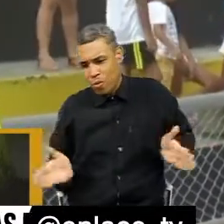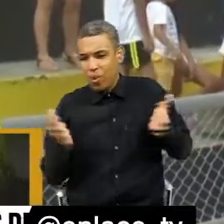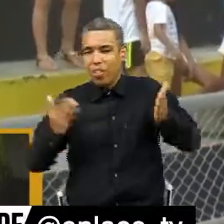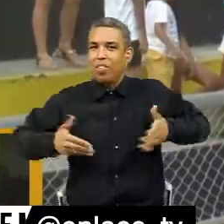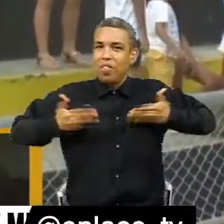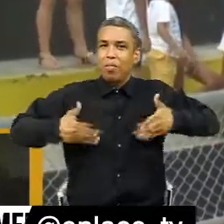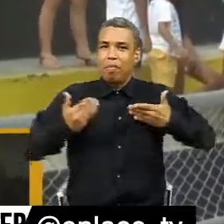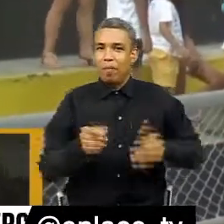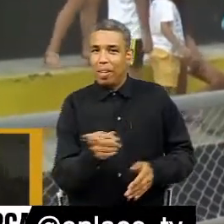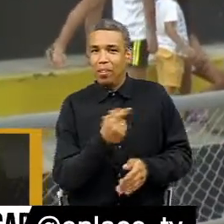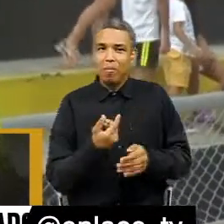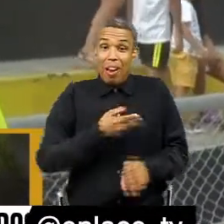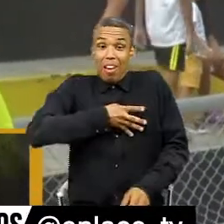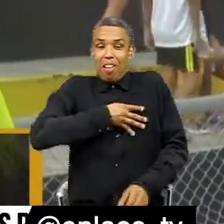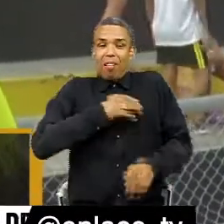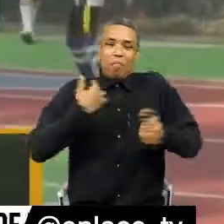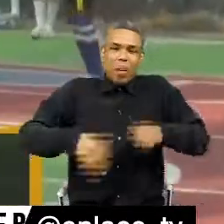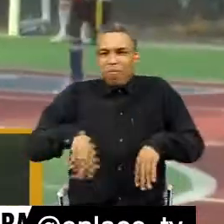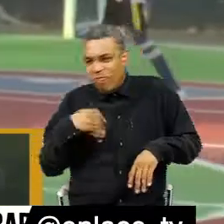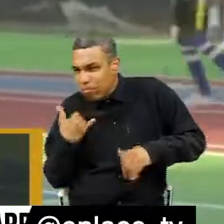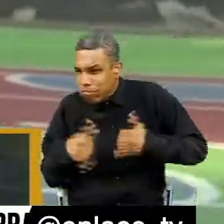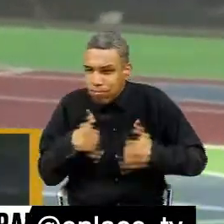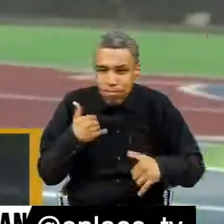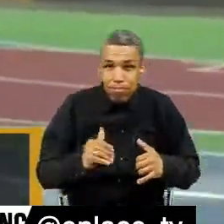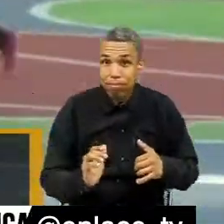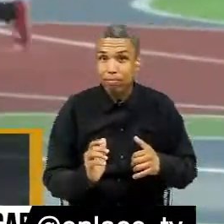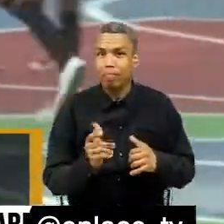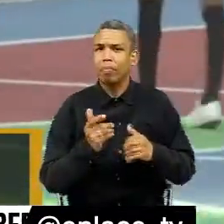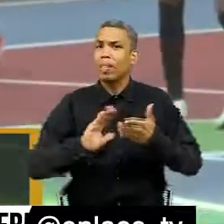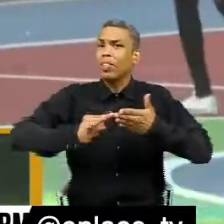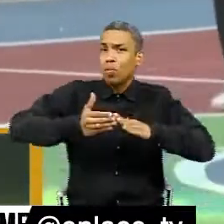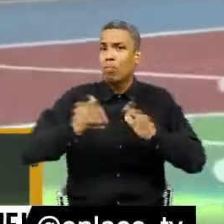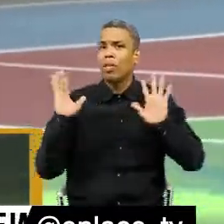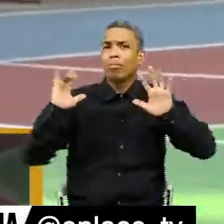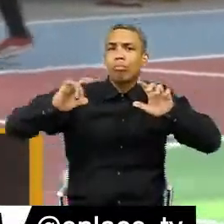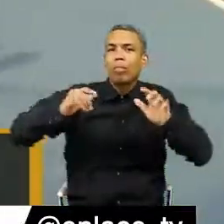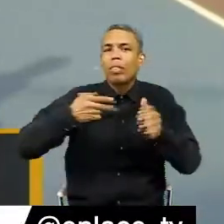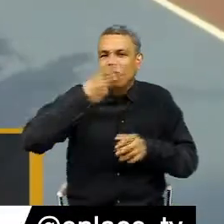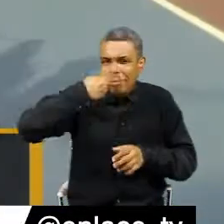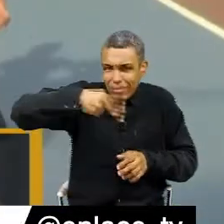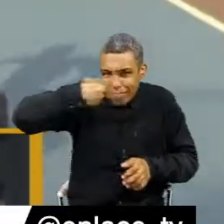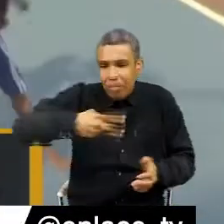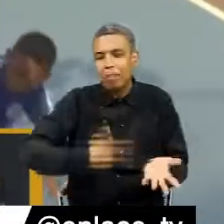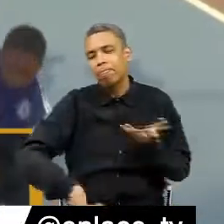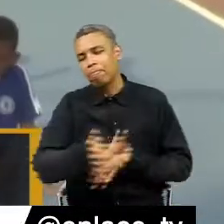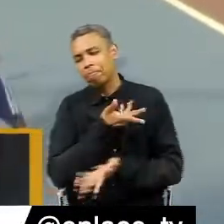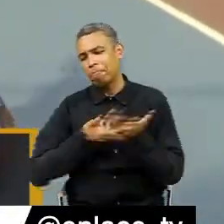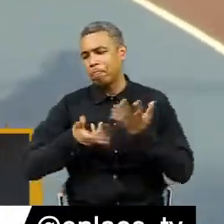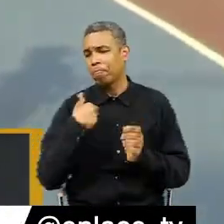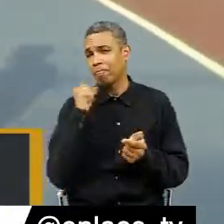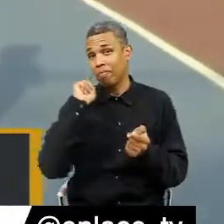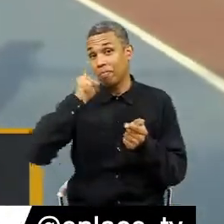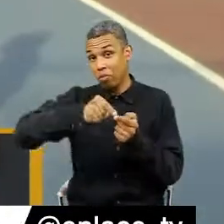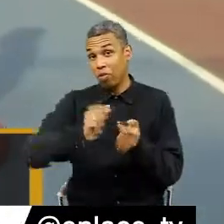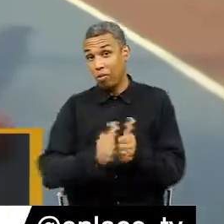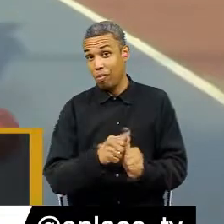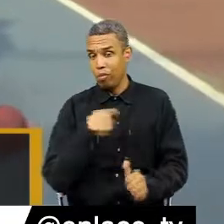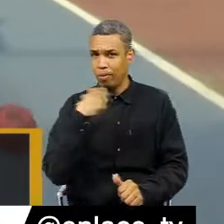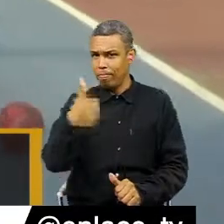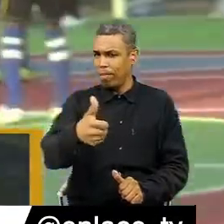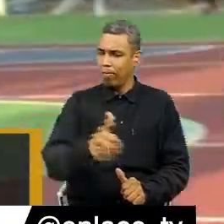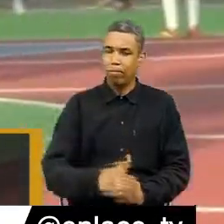a recrearse, a animarse y a la gente a compartir con los hijos y hacer deporte. Excelente,